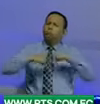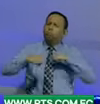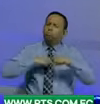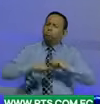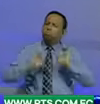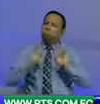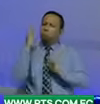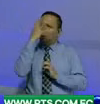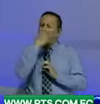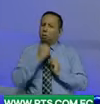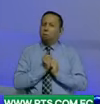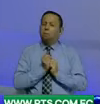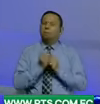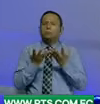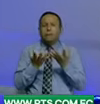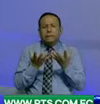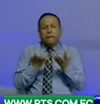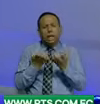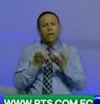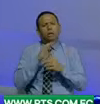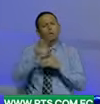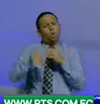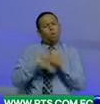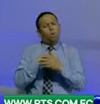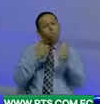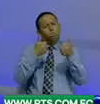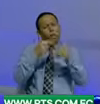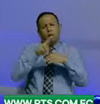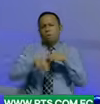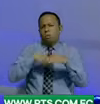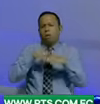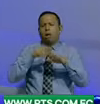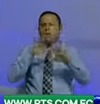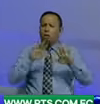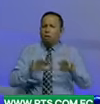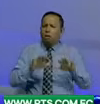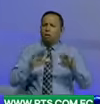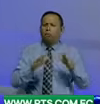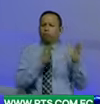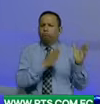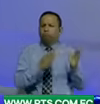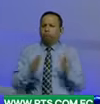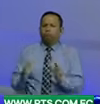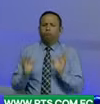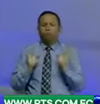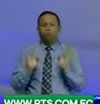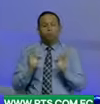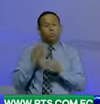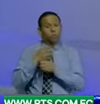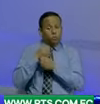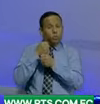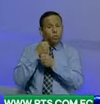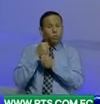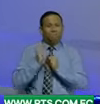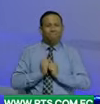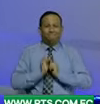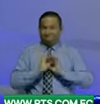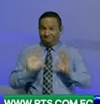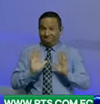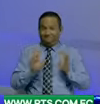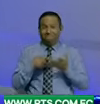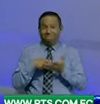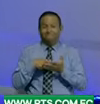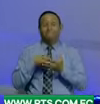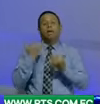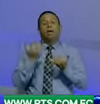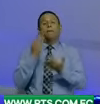actividades. Anhelamos que todo se lleve con total normalidad y, por supuesto, orden, así también como seguridad. Con esto, queridos amigos,